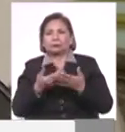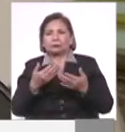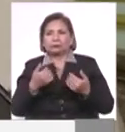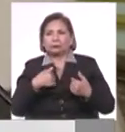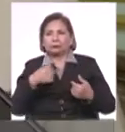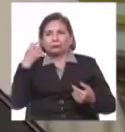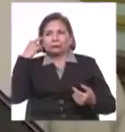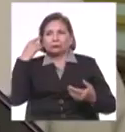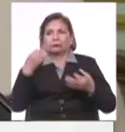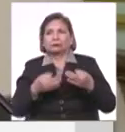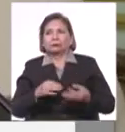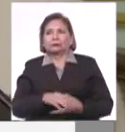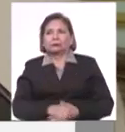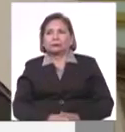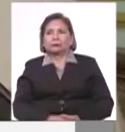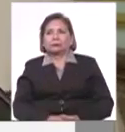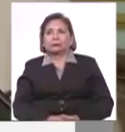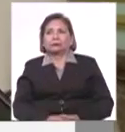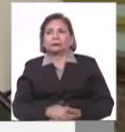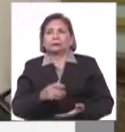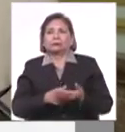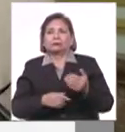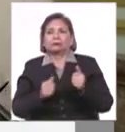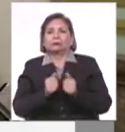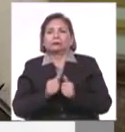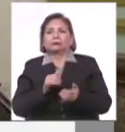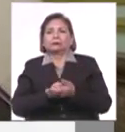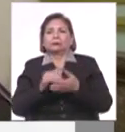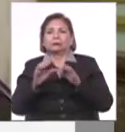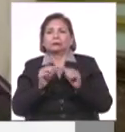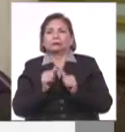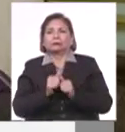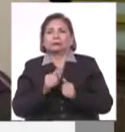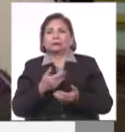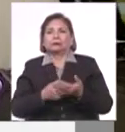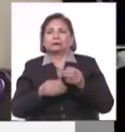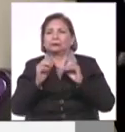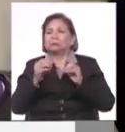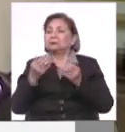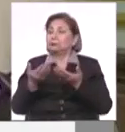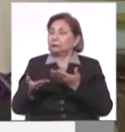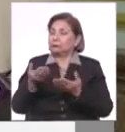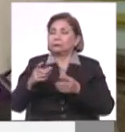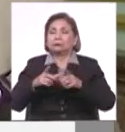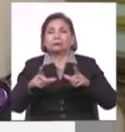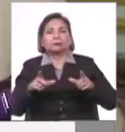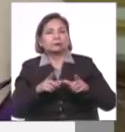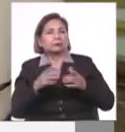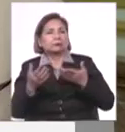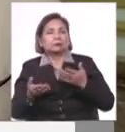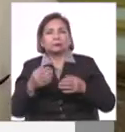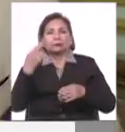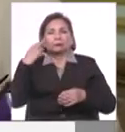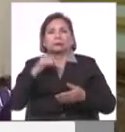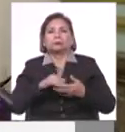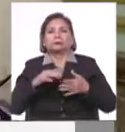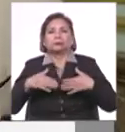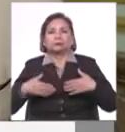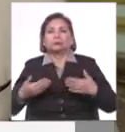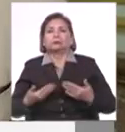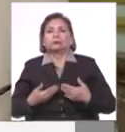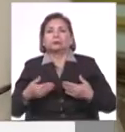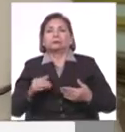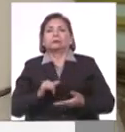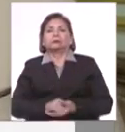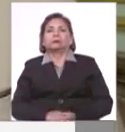ahí tenemos una luz de esperanza que las cosas van a salir bien. Así que agradecido nuevamente que nos hayan brindado un espacio para poder transmitirle